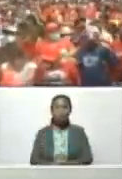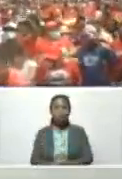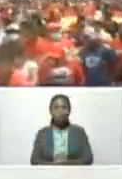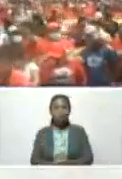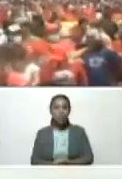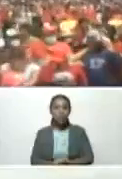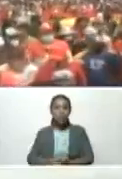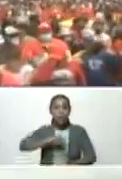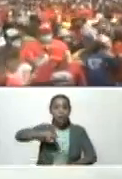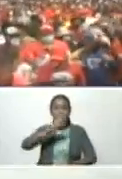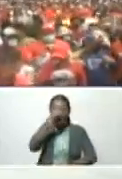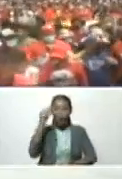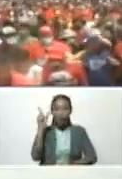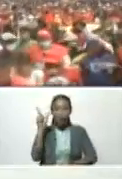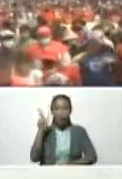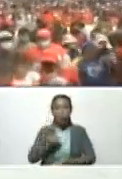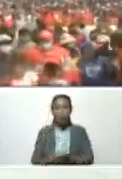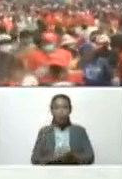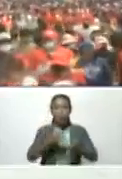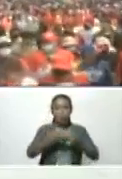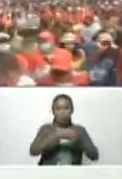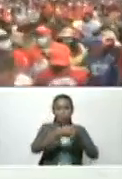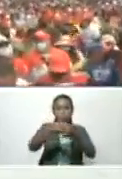las juventudes